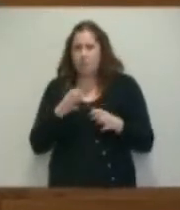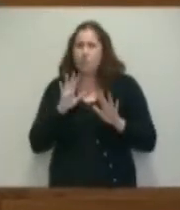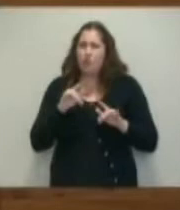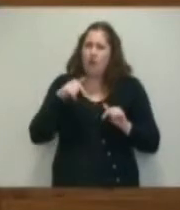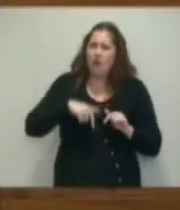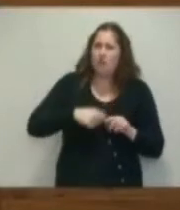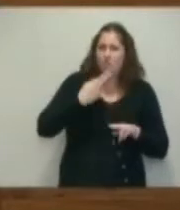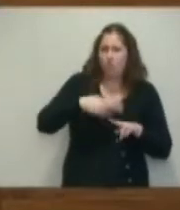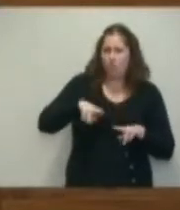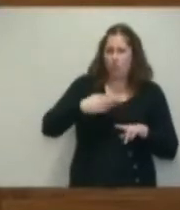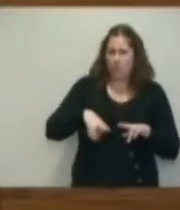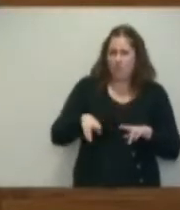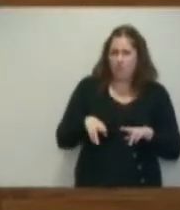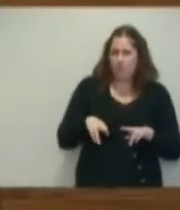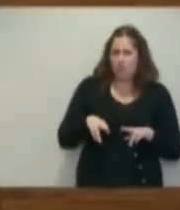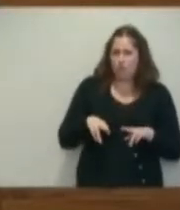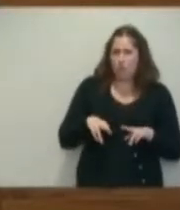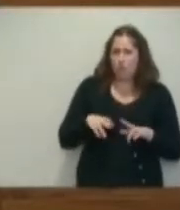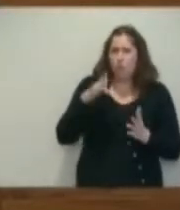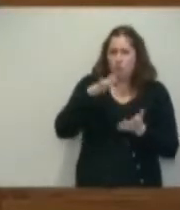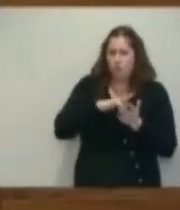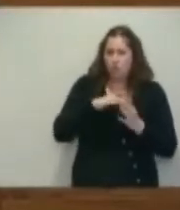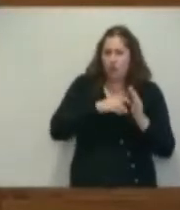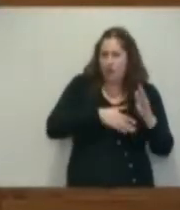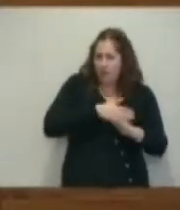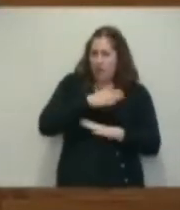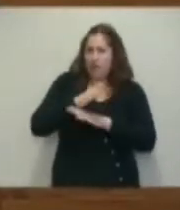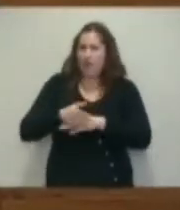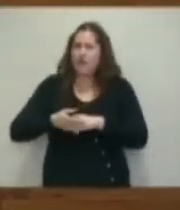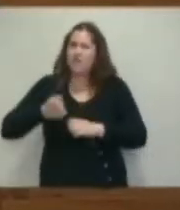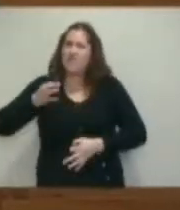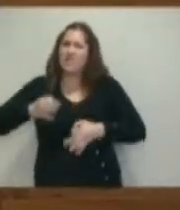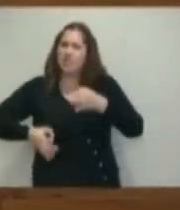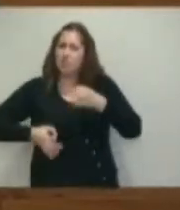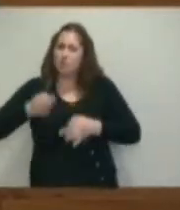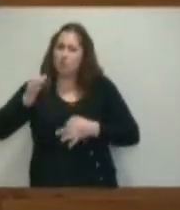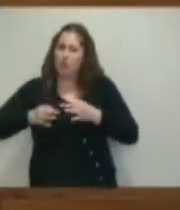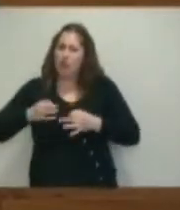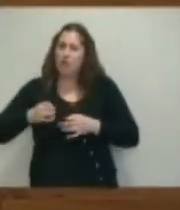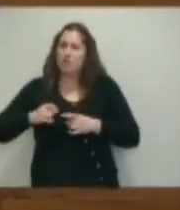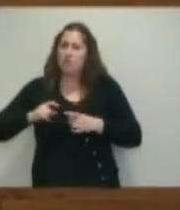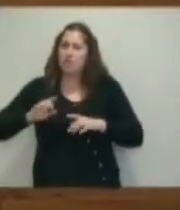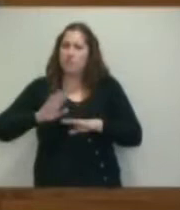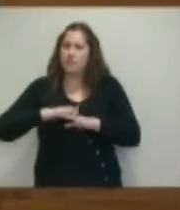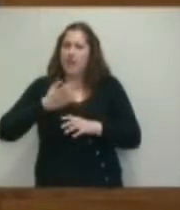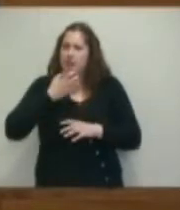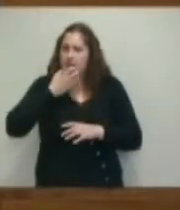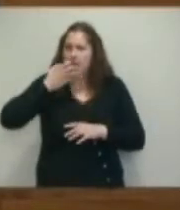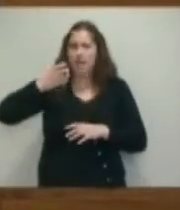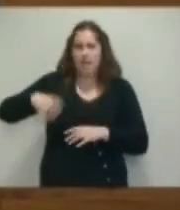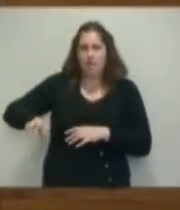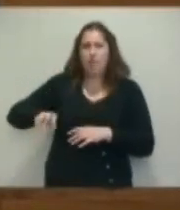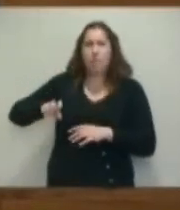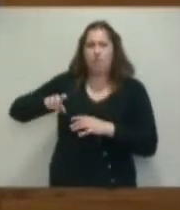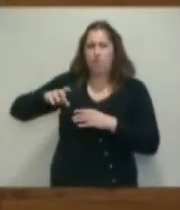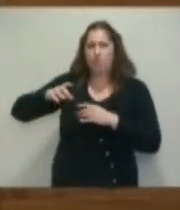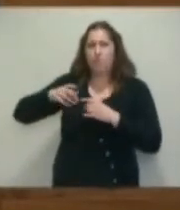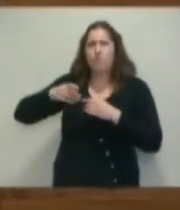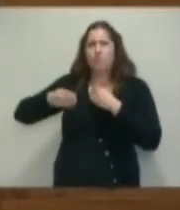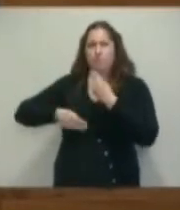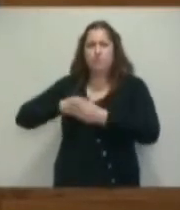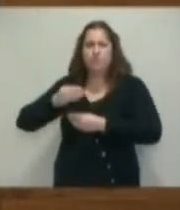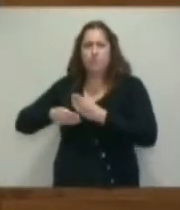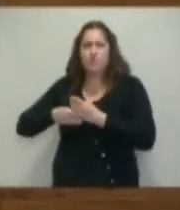aquí de políticos, pero cuando vamos a los tribunales, por el buen éxito de la reclamación que vayamos a desarrollar, conviene acudir con